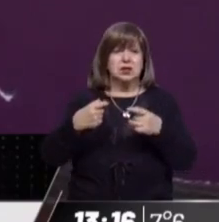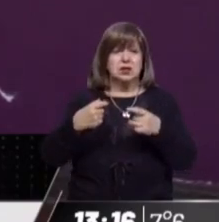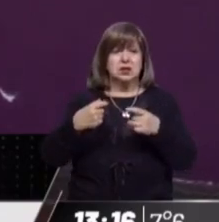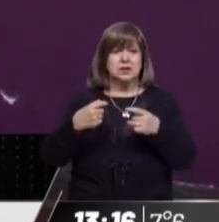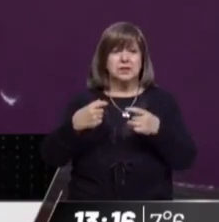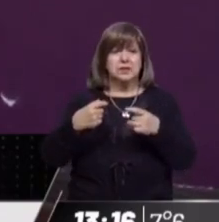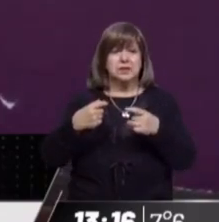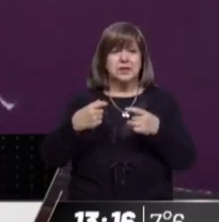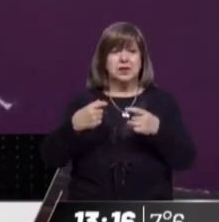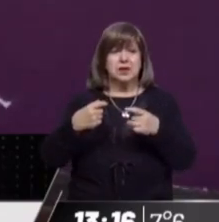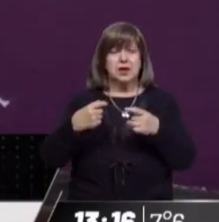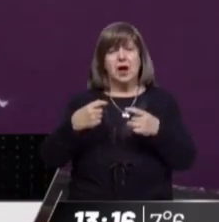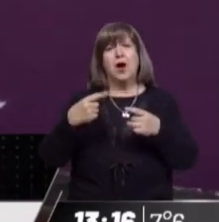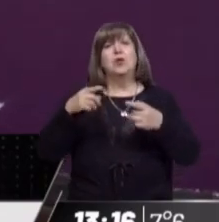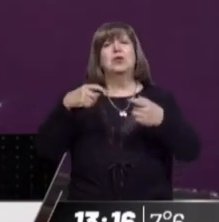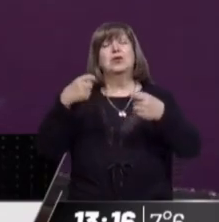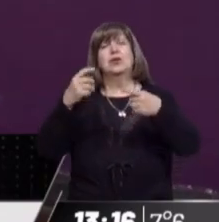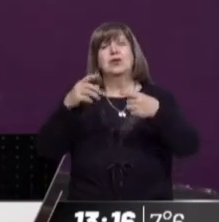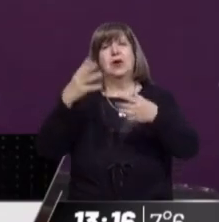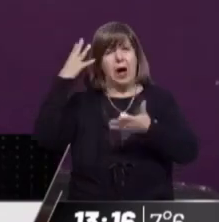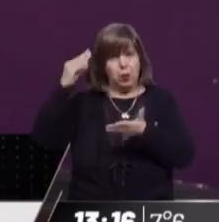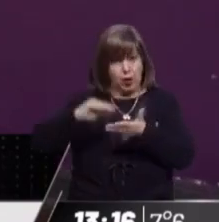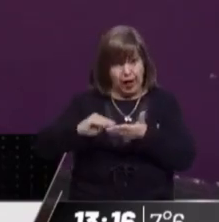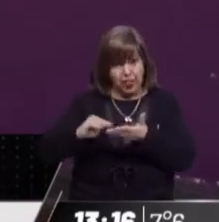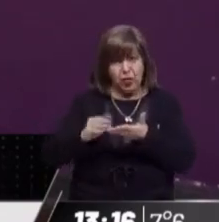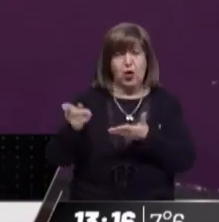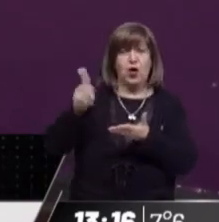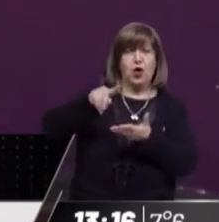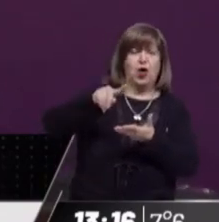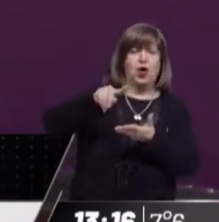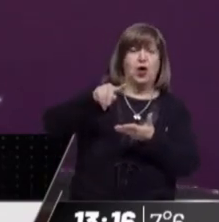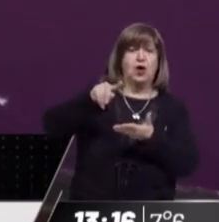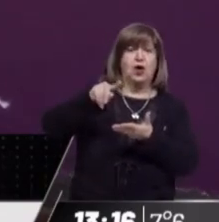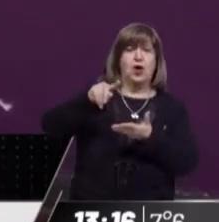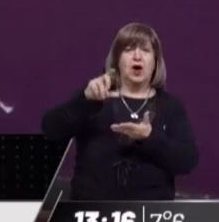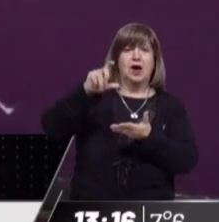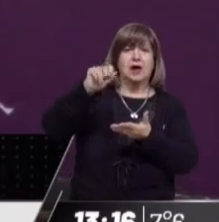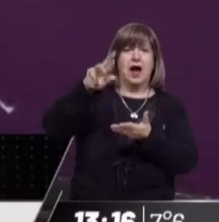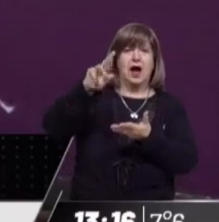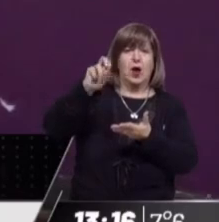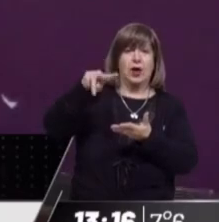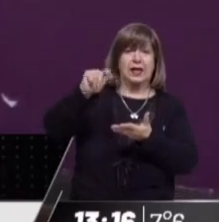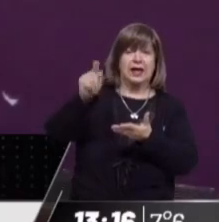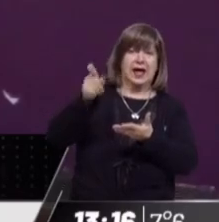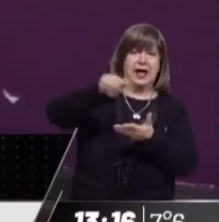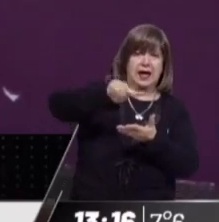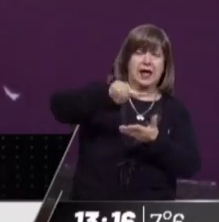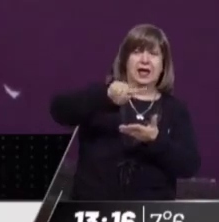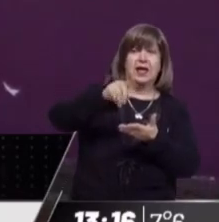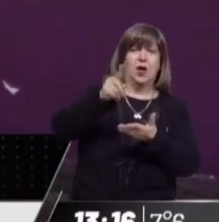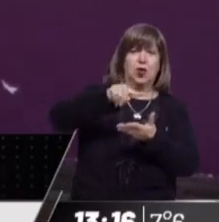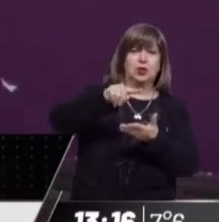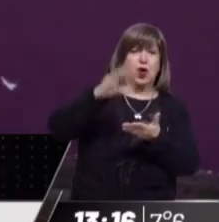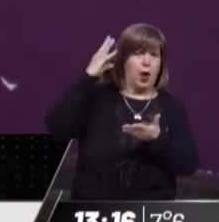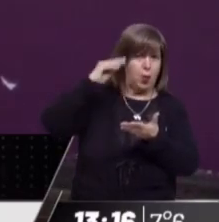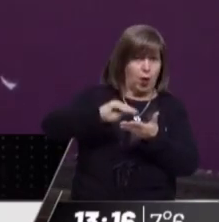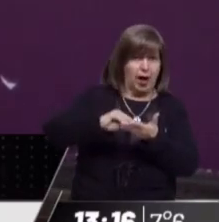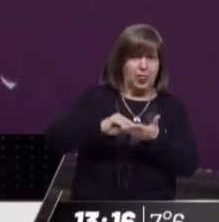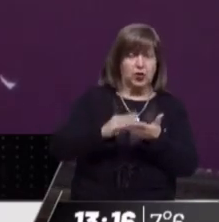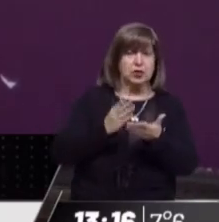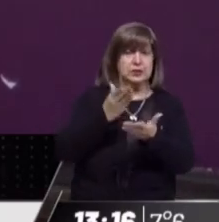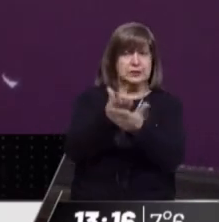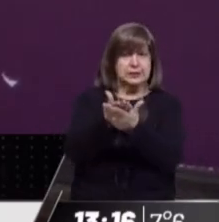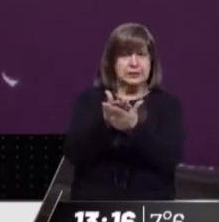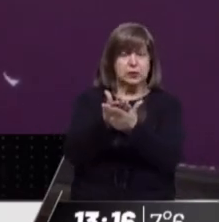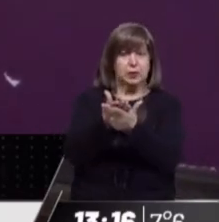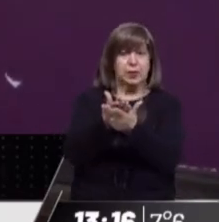Carolina yai doctora super conocida Mendoza penalista pero